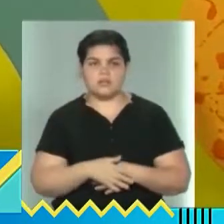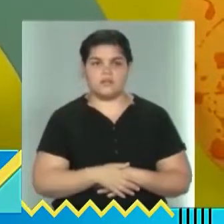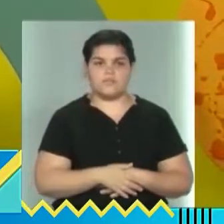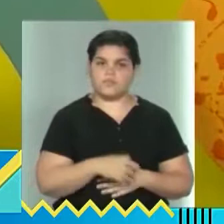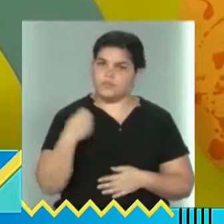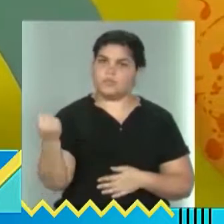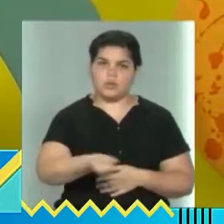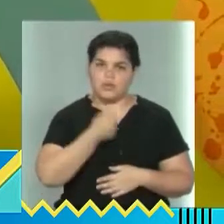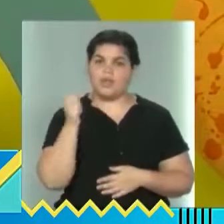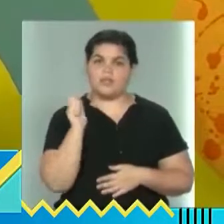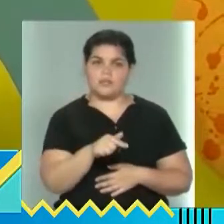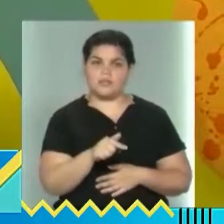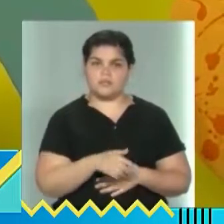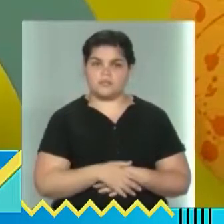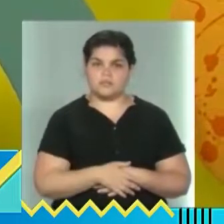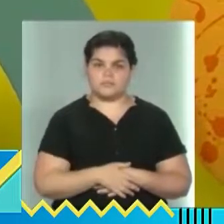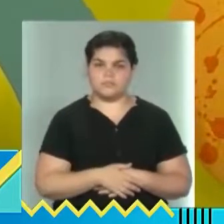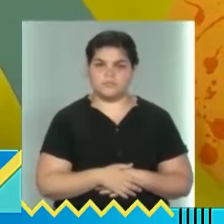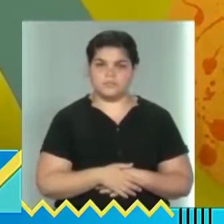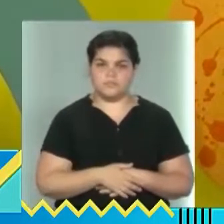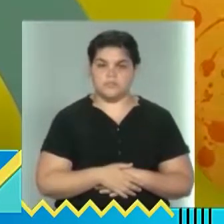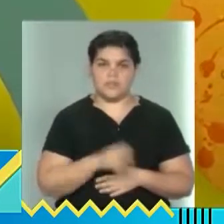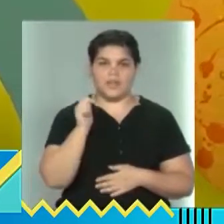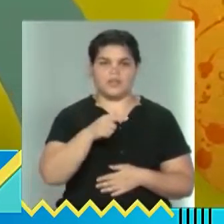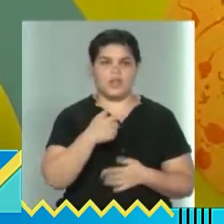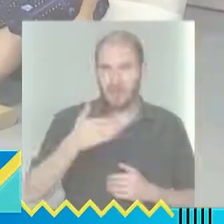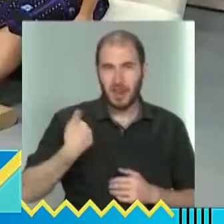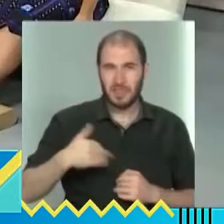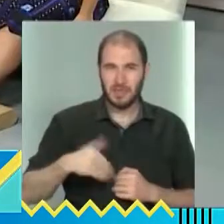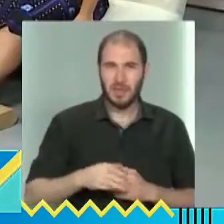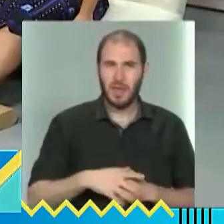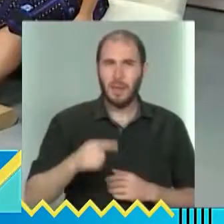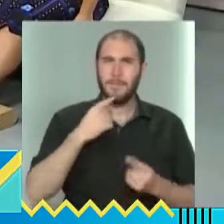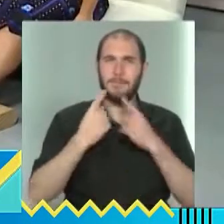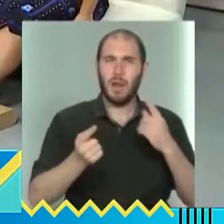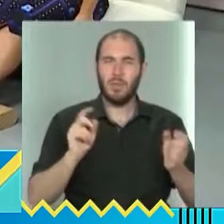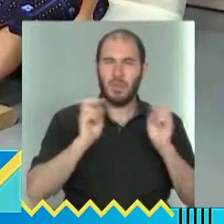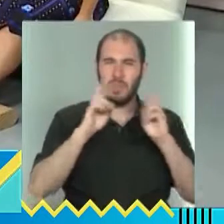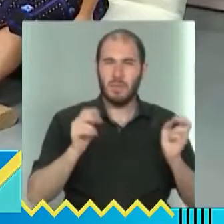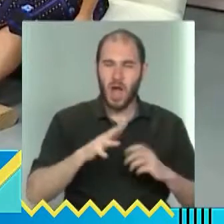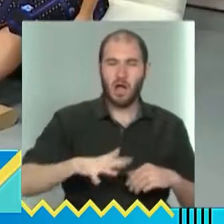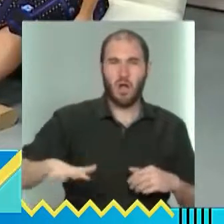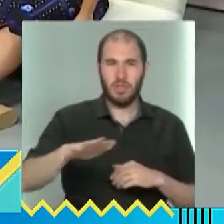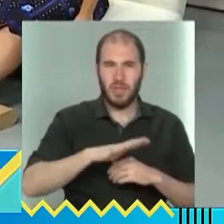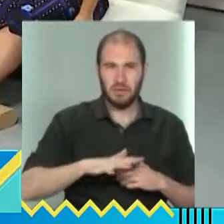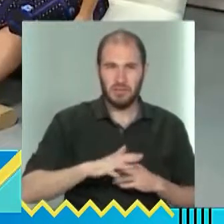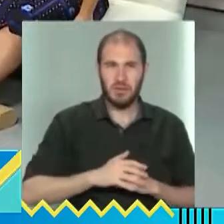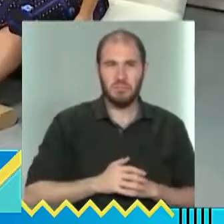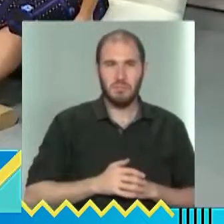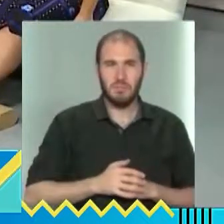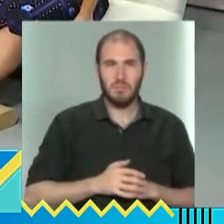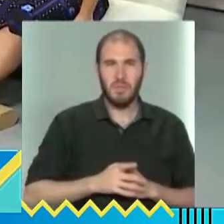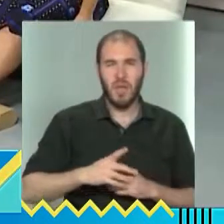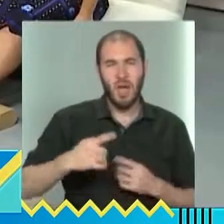muy presente, para nada es algo de otra época. Quería consultarles acerca del contexto sobre el cual